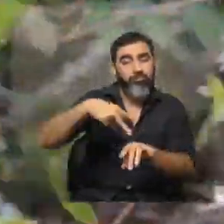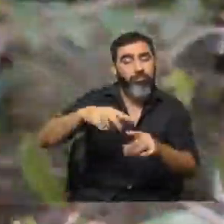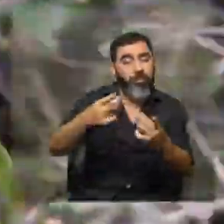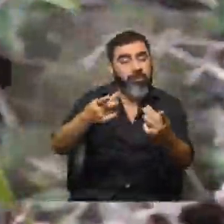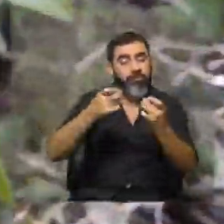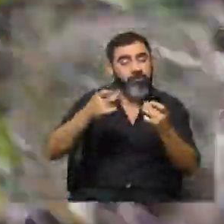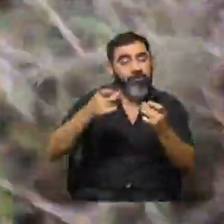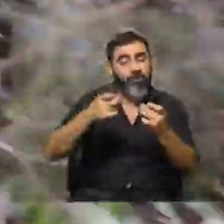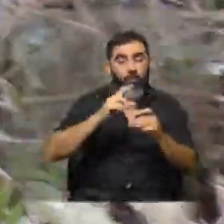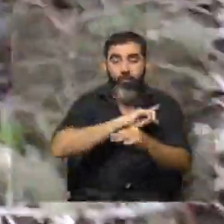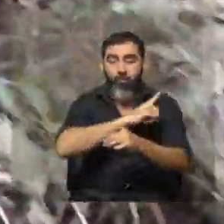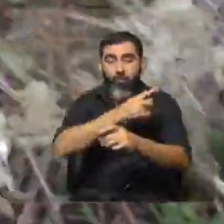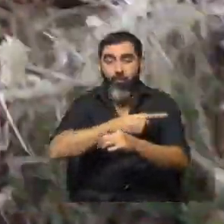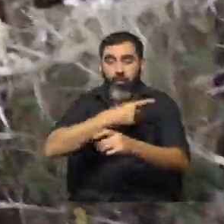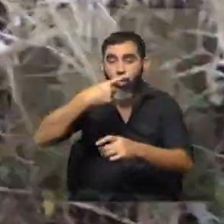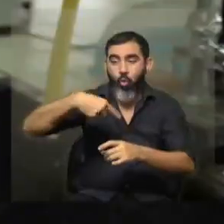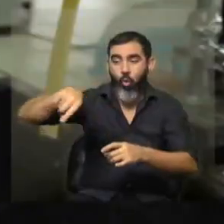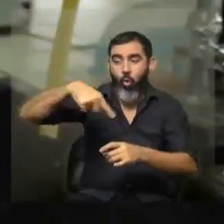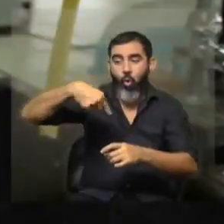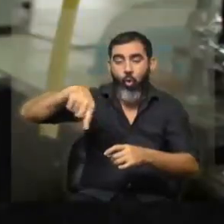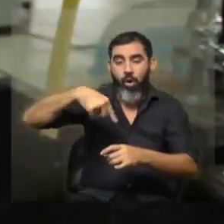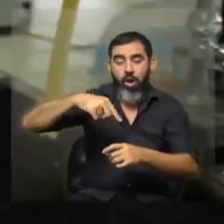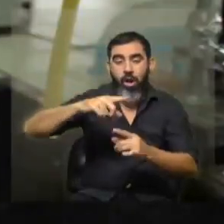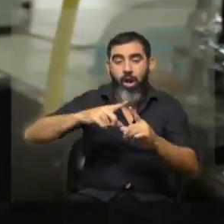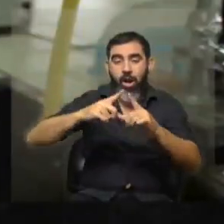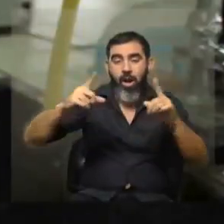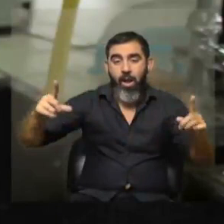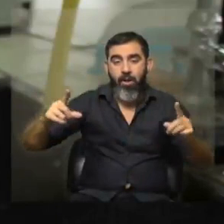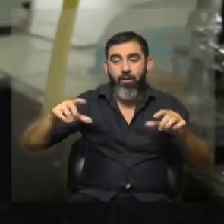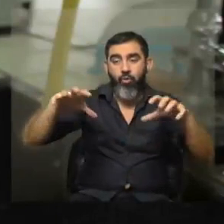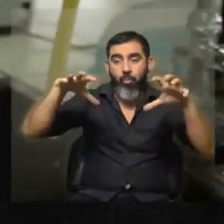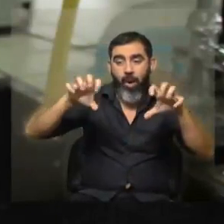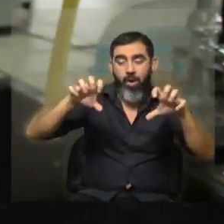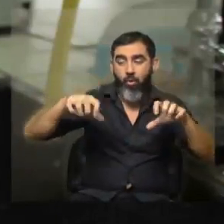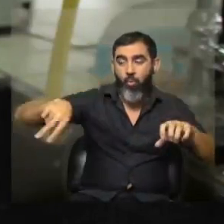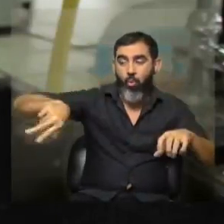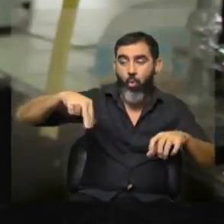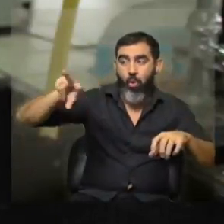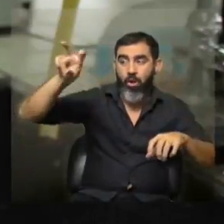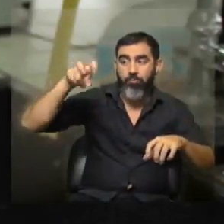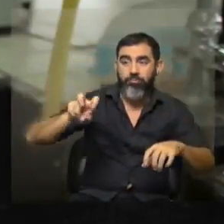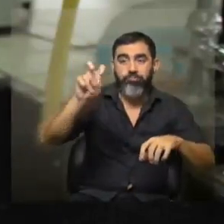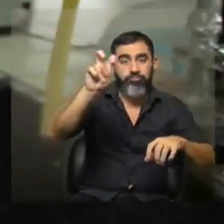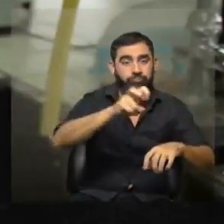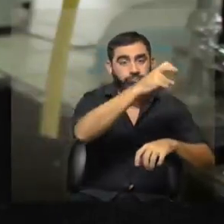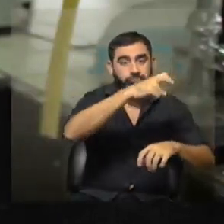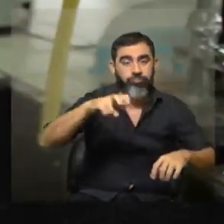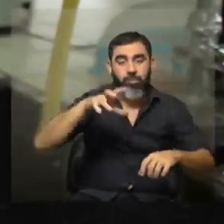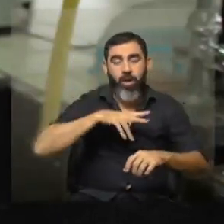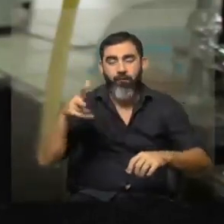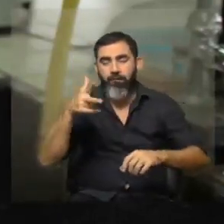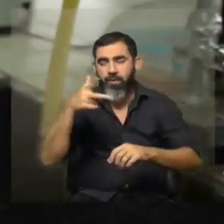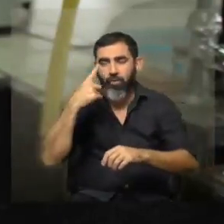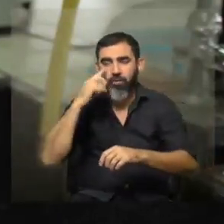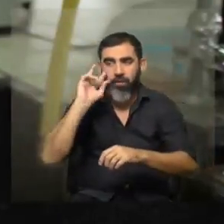cola muy fuerte, muy larga, que entre que tengo pulgares que me agarro y una cola larga que apoyo, y eso van a ver en un montón de videos que se